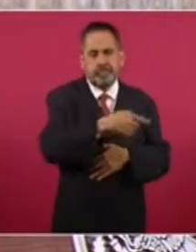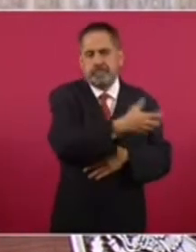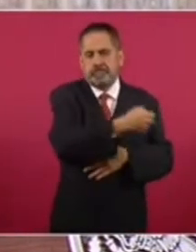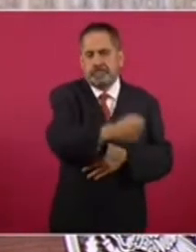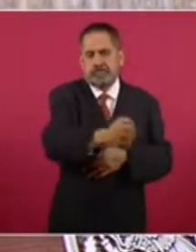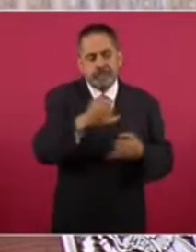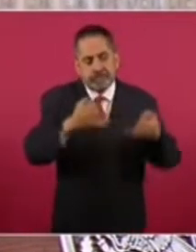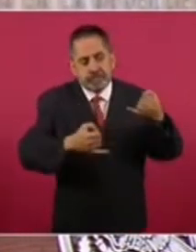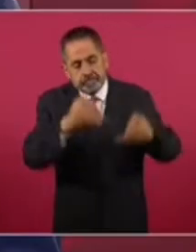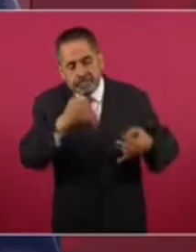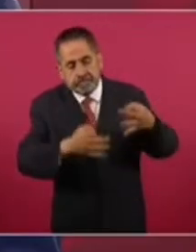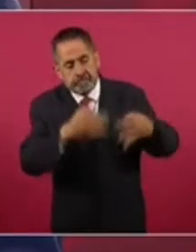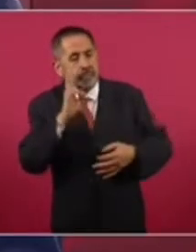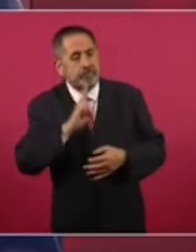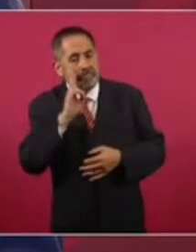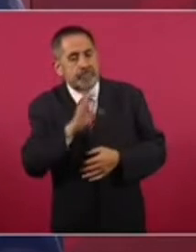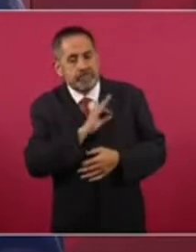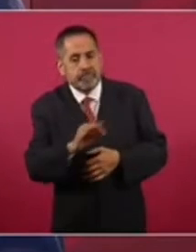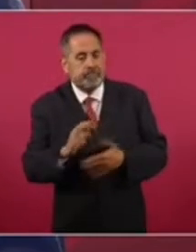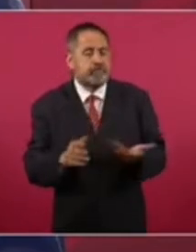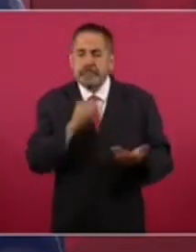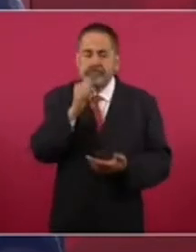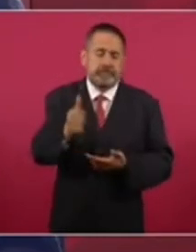una investigación.